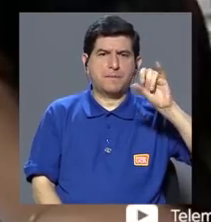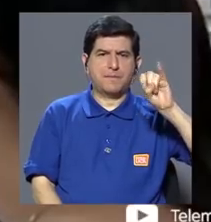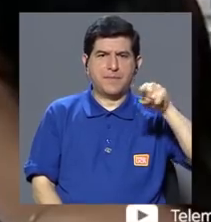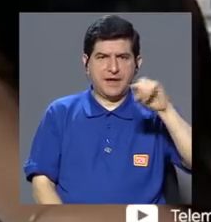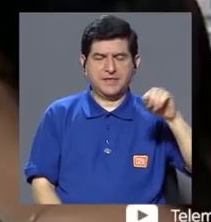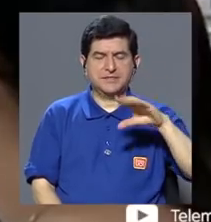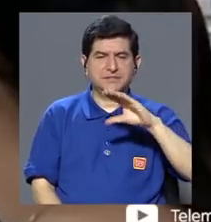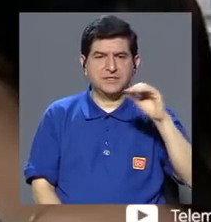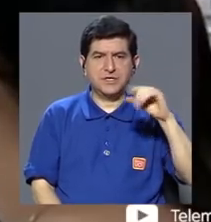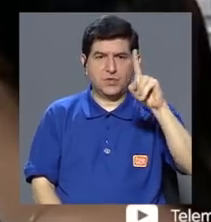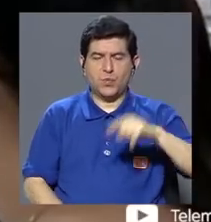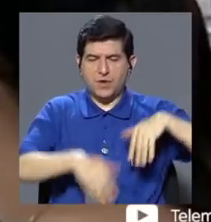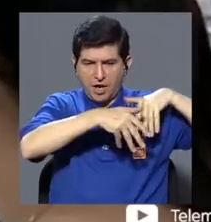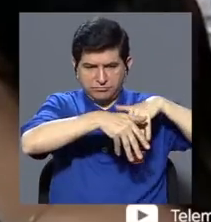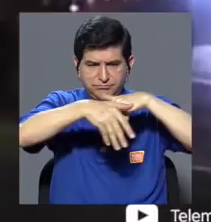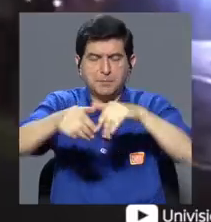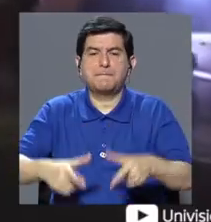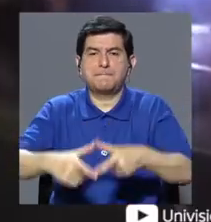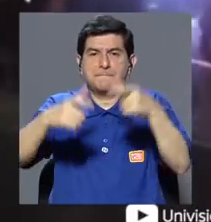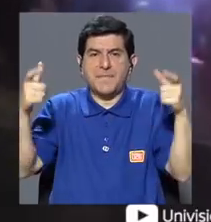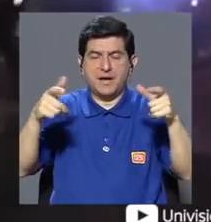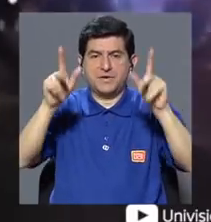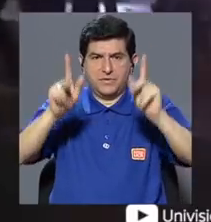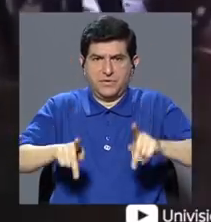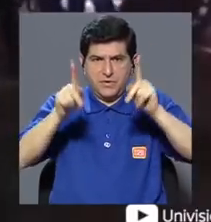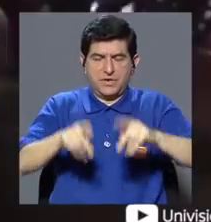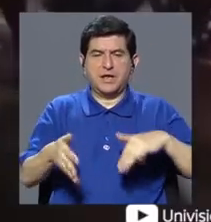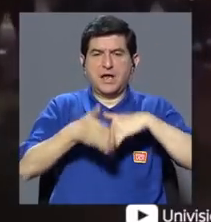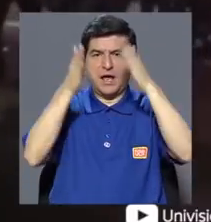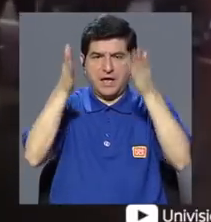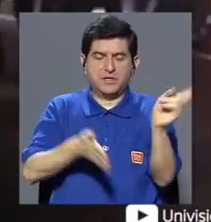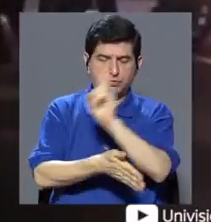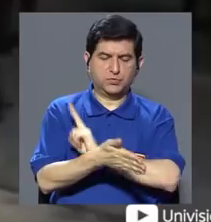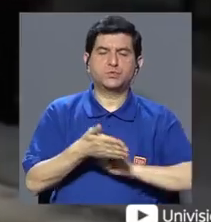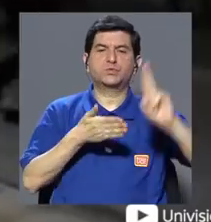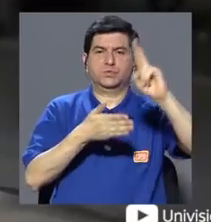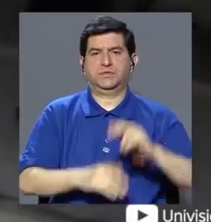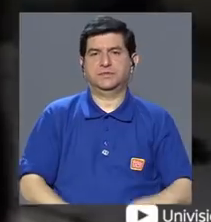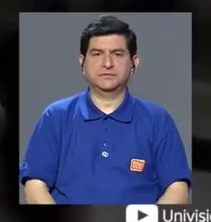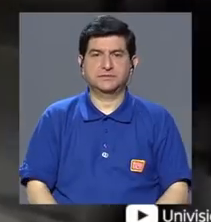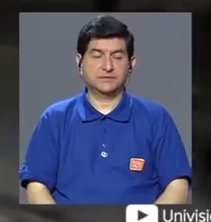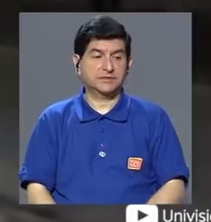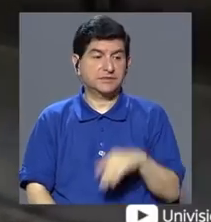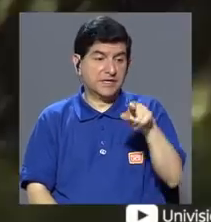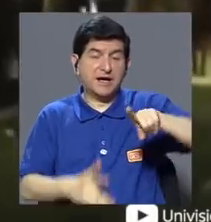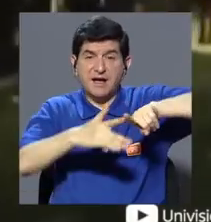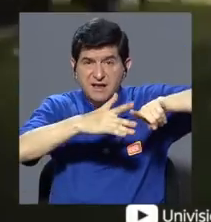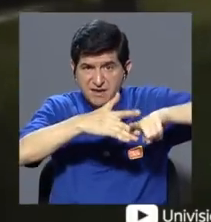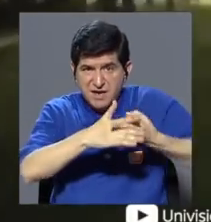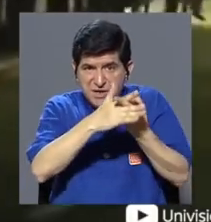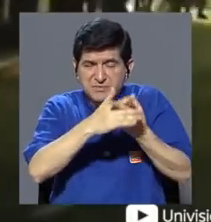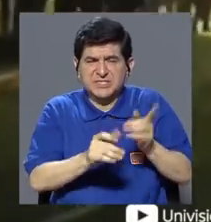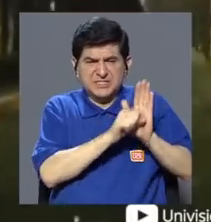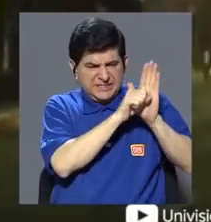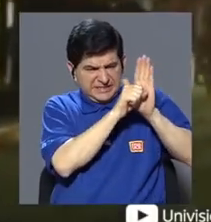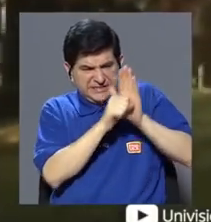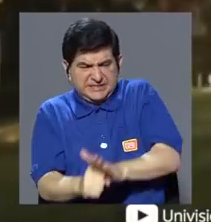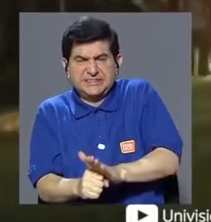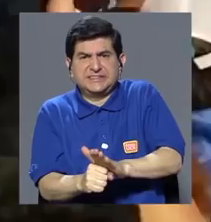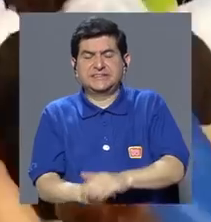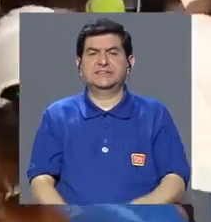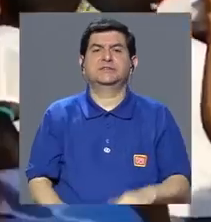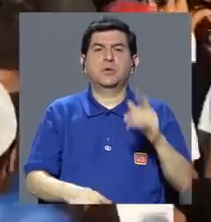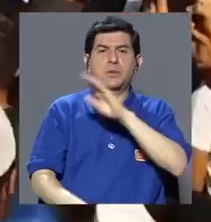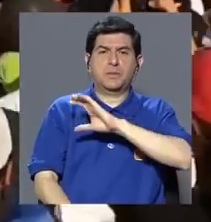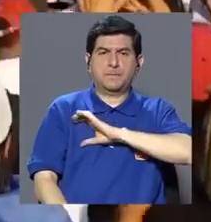también una manifestación donde la mayoría como te decía eran estudiantes universitarios ahí empezó un poco la represión por parte